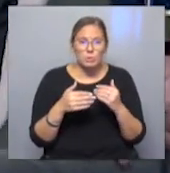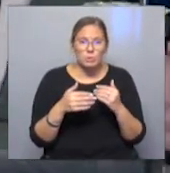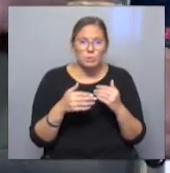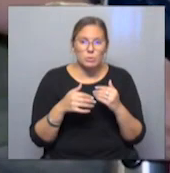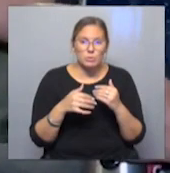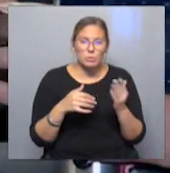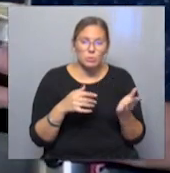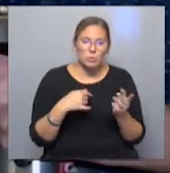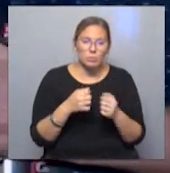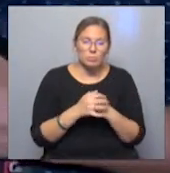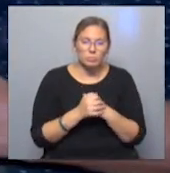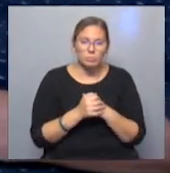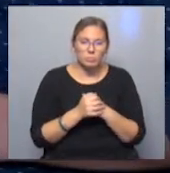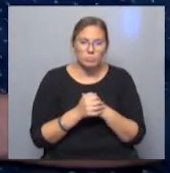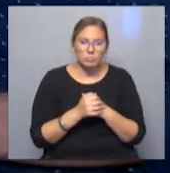micrófono.